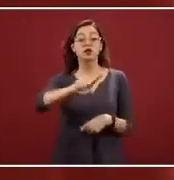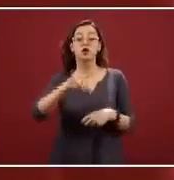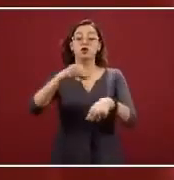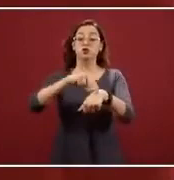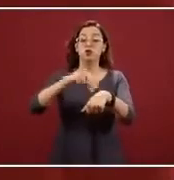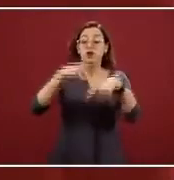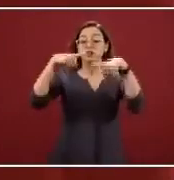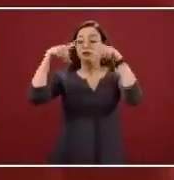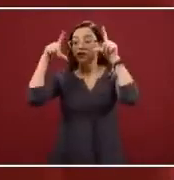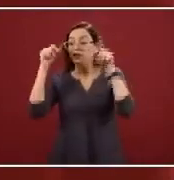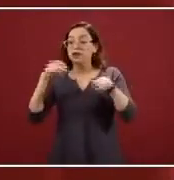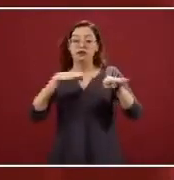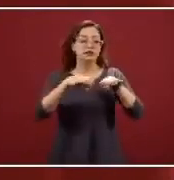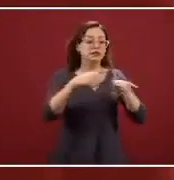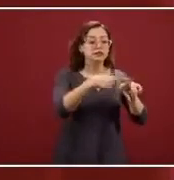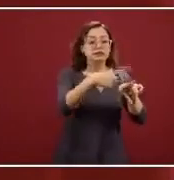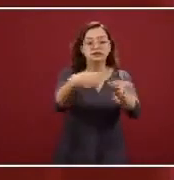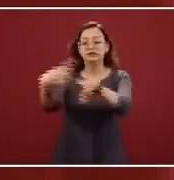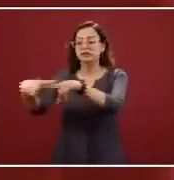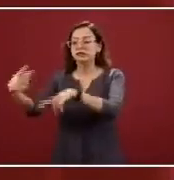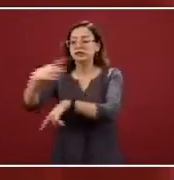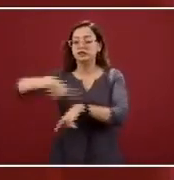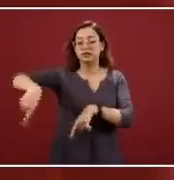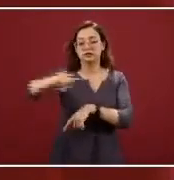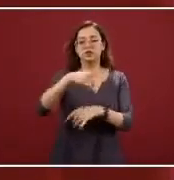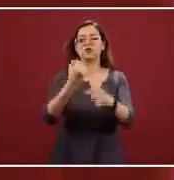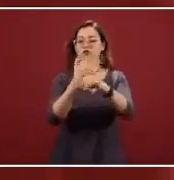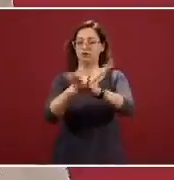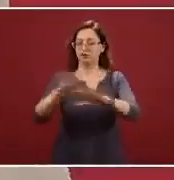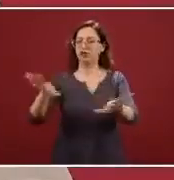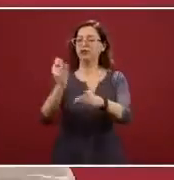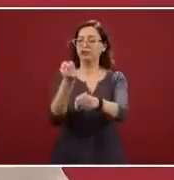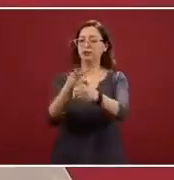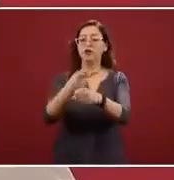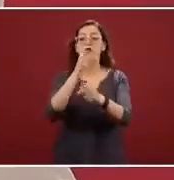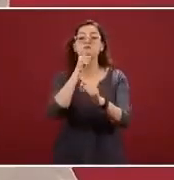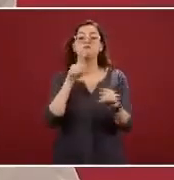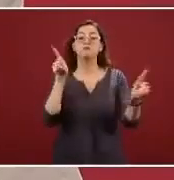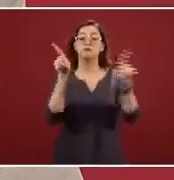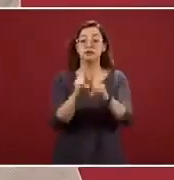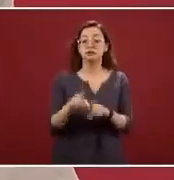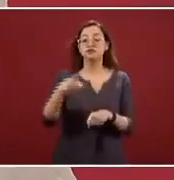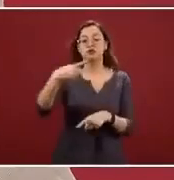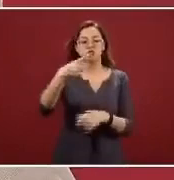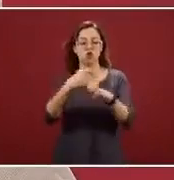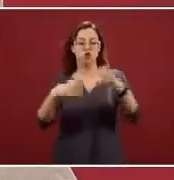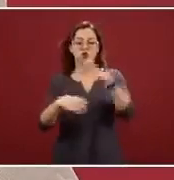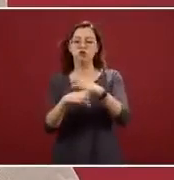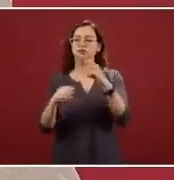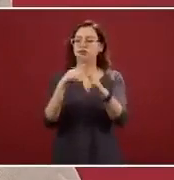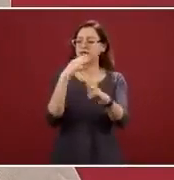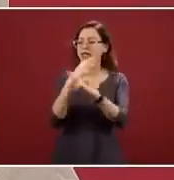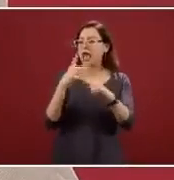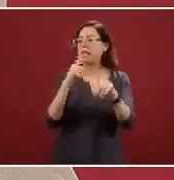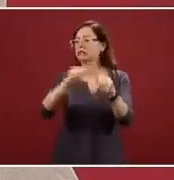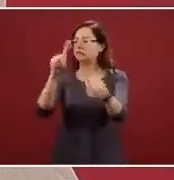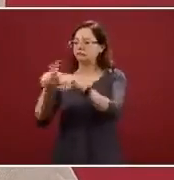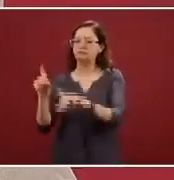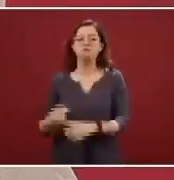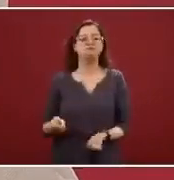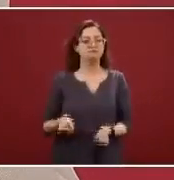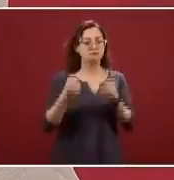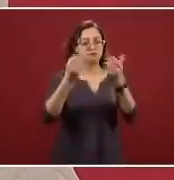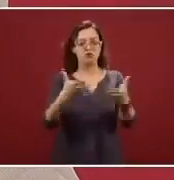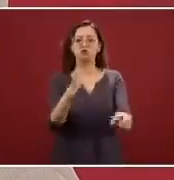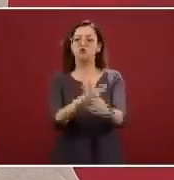teniendo la información, y muy importante también en su momento tener el aseguramiento de los insumos necesarios para que ellos puedan entonces